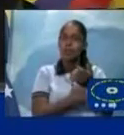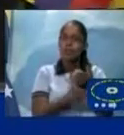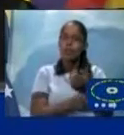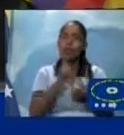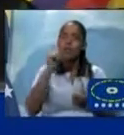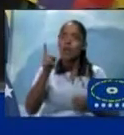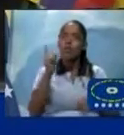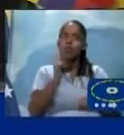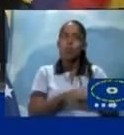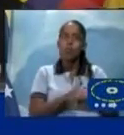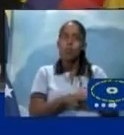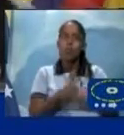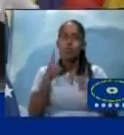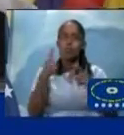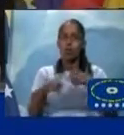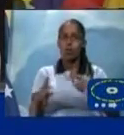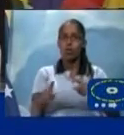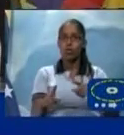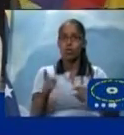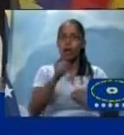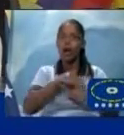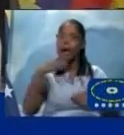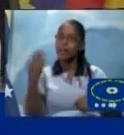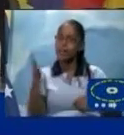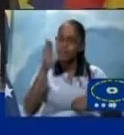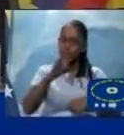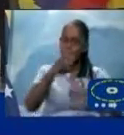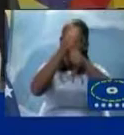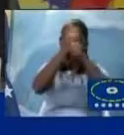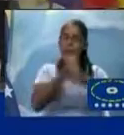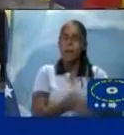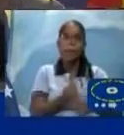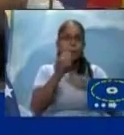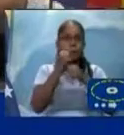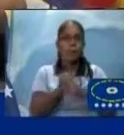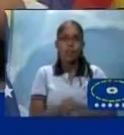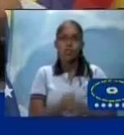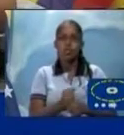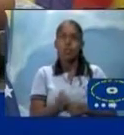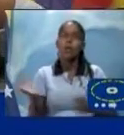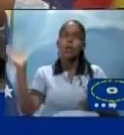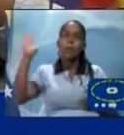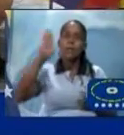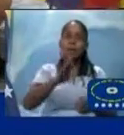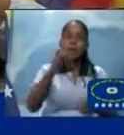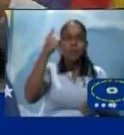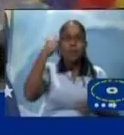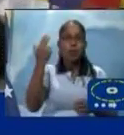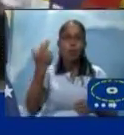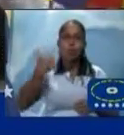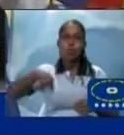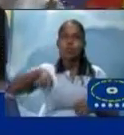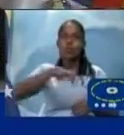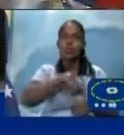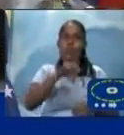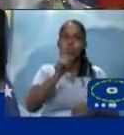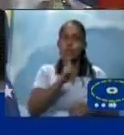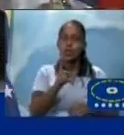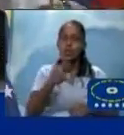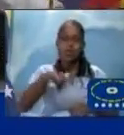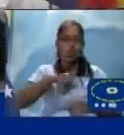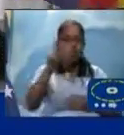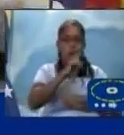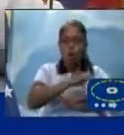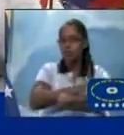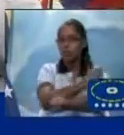un momento a otro, al que estamos esperando vendrá por nosotros y no